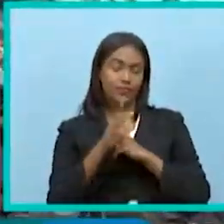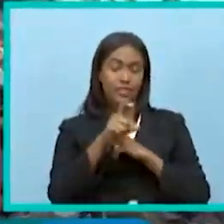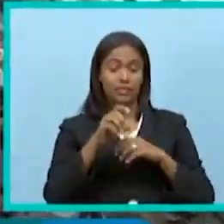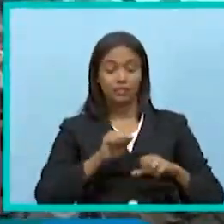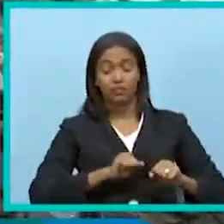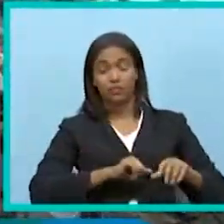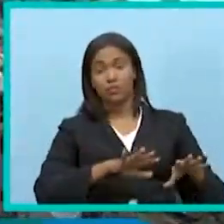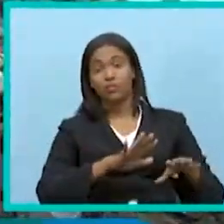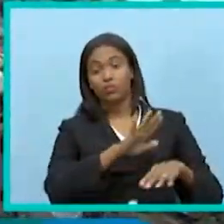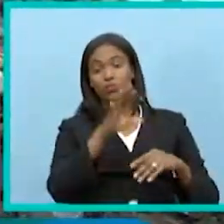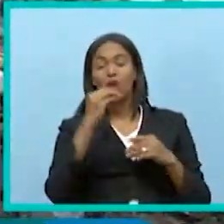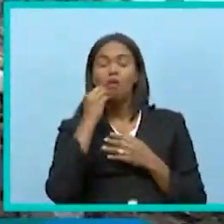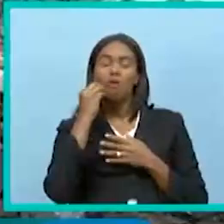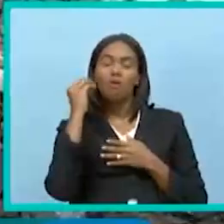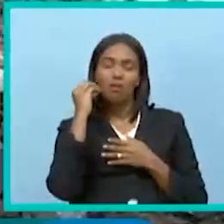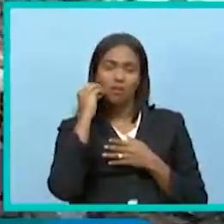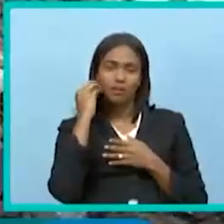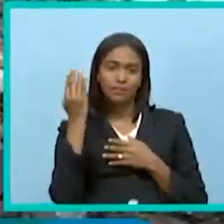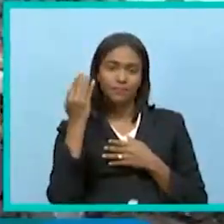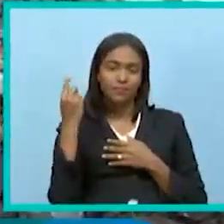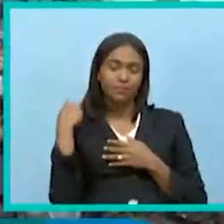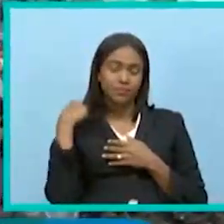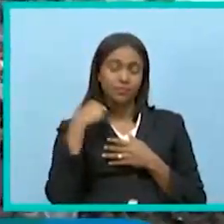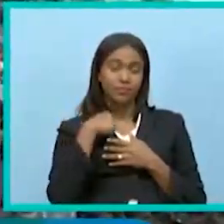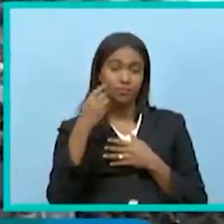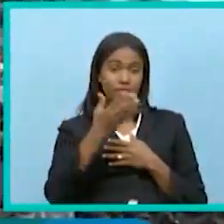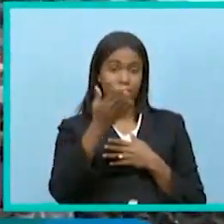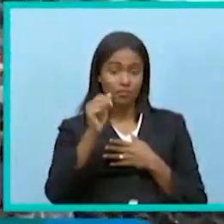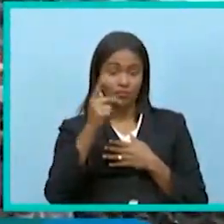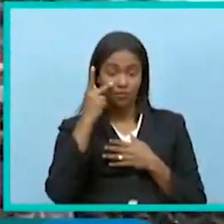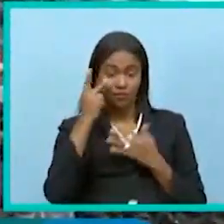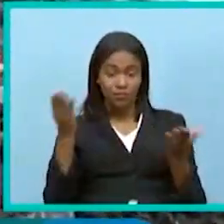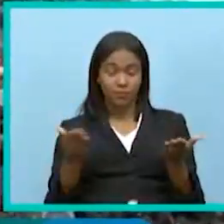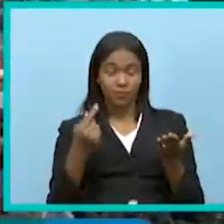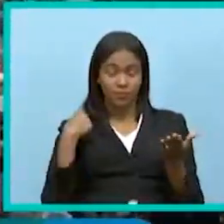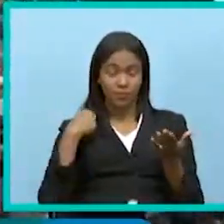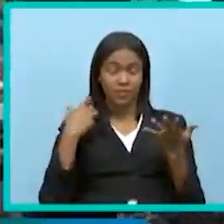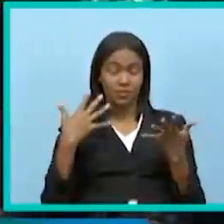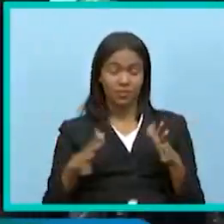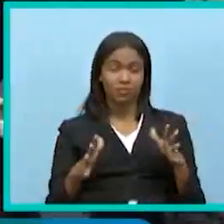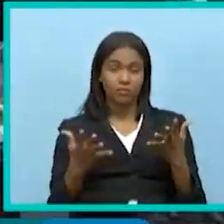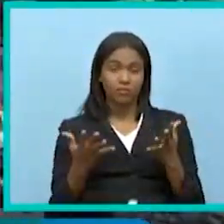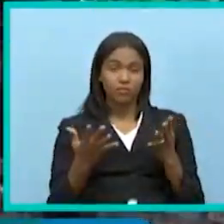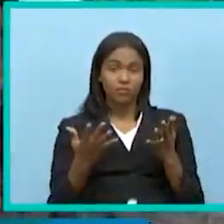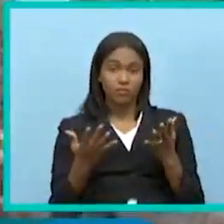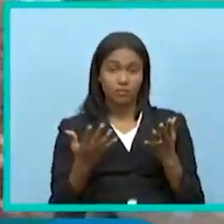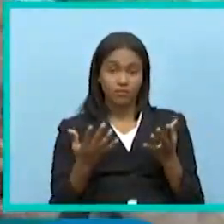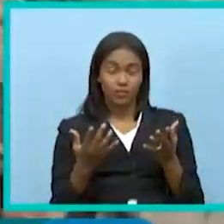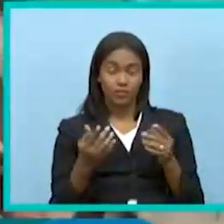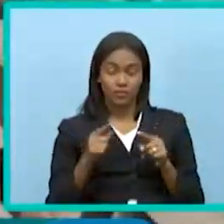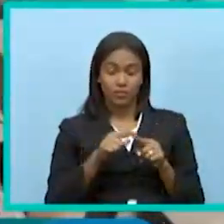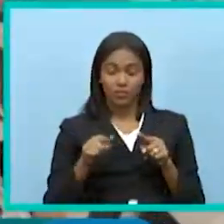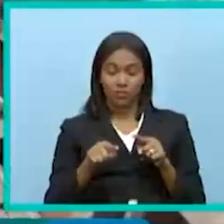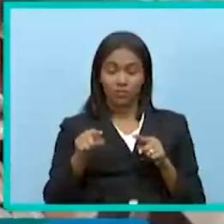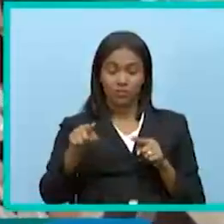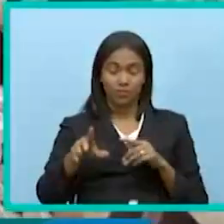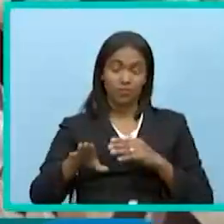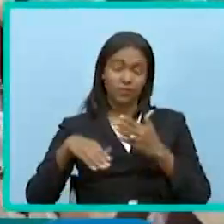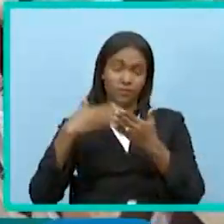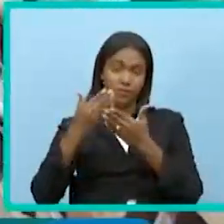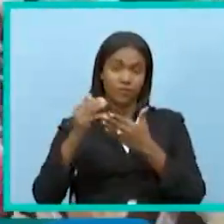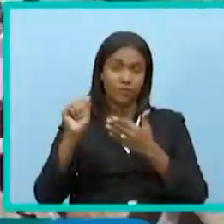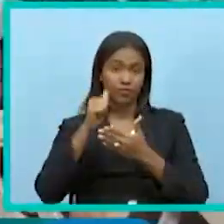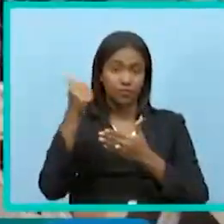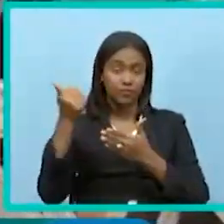abandonar sus hogares. Y nosotros, como ustedes pueden ver, ya estamos cruzando al otro extremo.